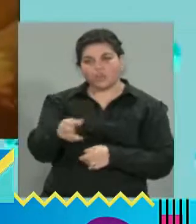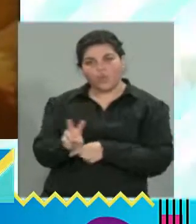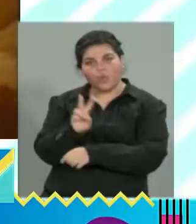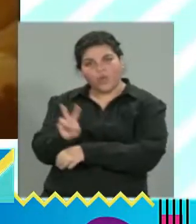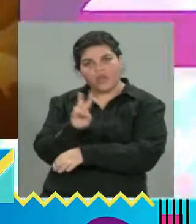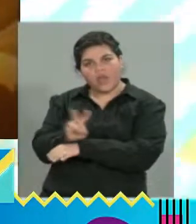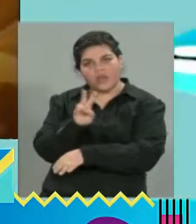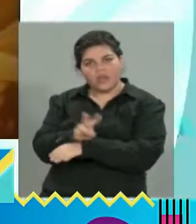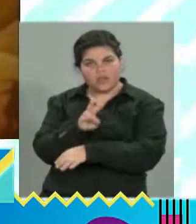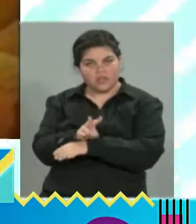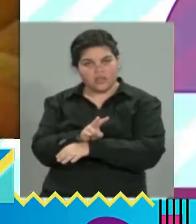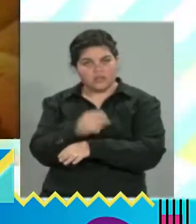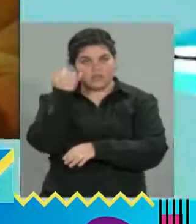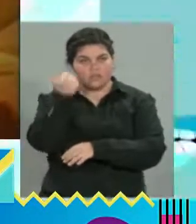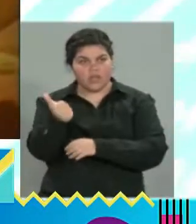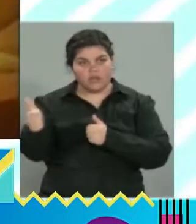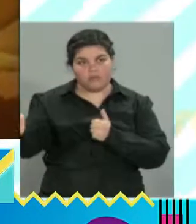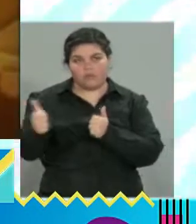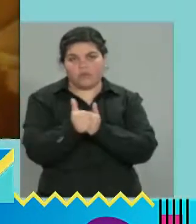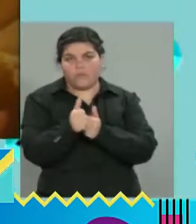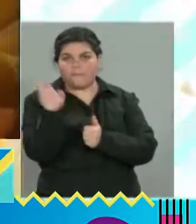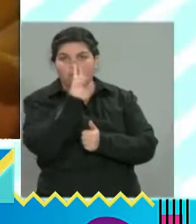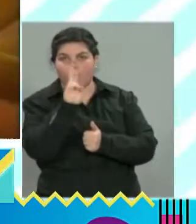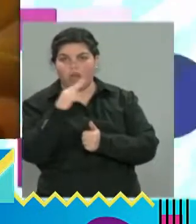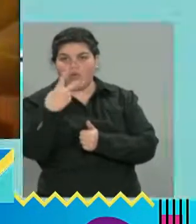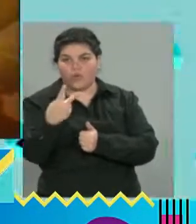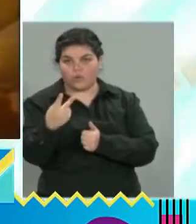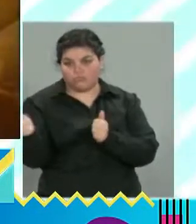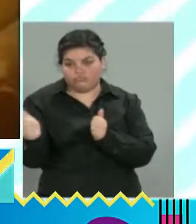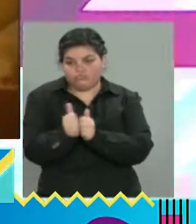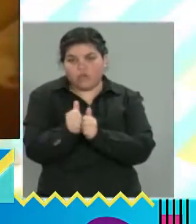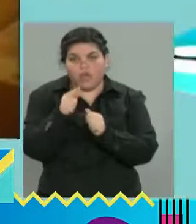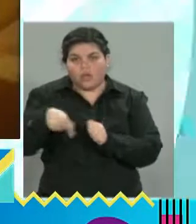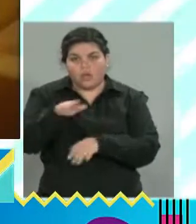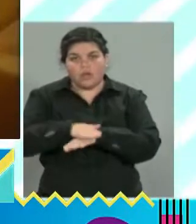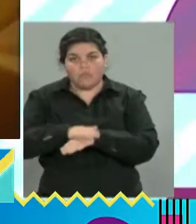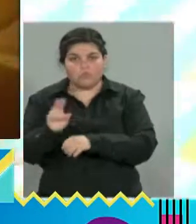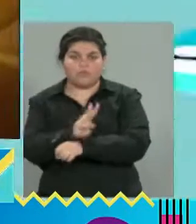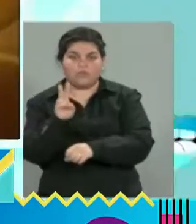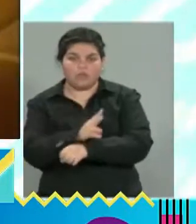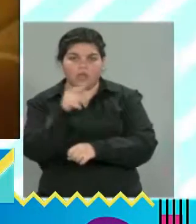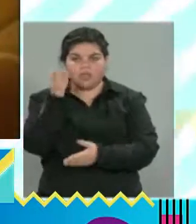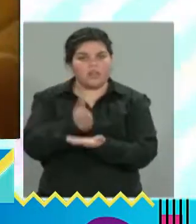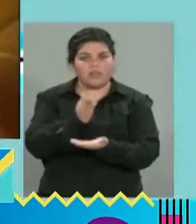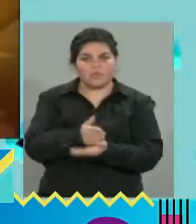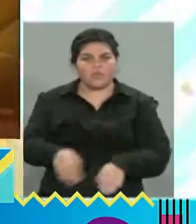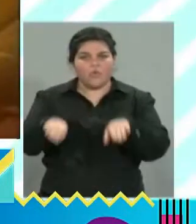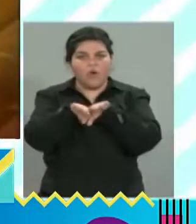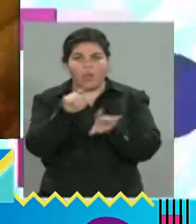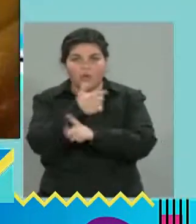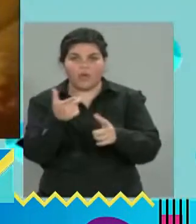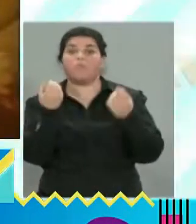habiendo formado una unión de pareja entre dos mujeres. Tenían desigualdad en derechos, ¿por qué? Porque si